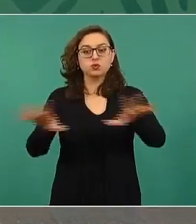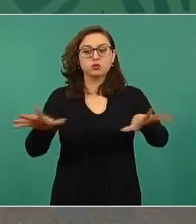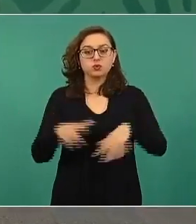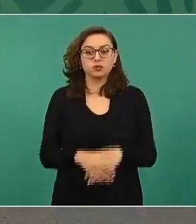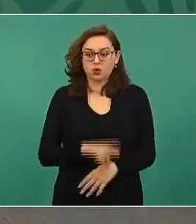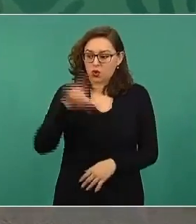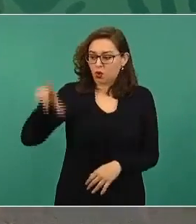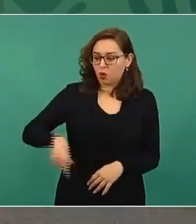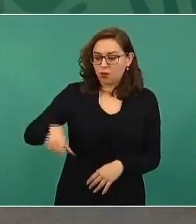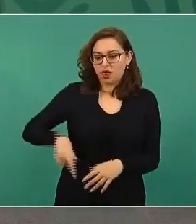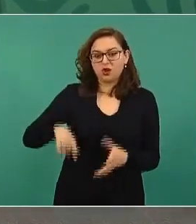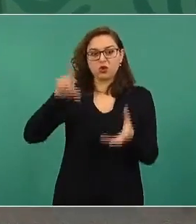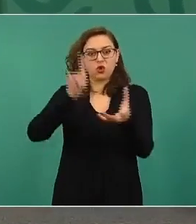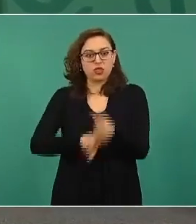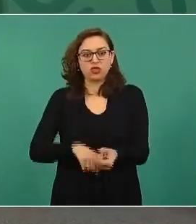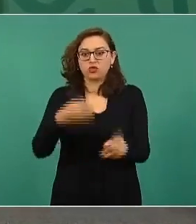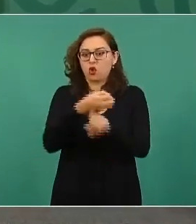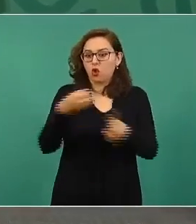el gobierno.